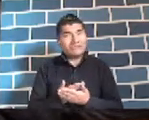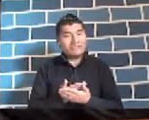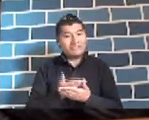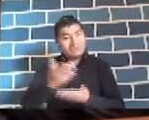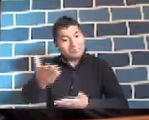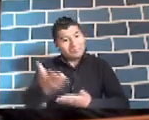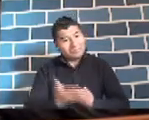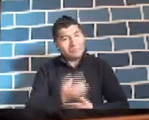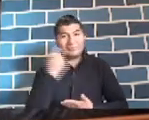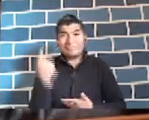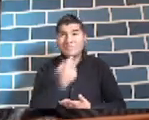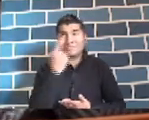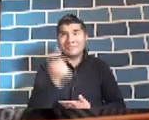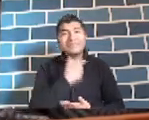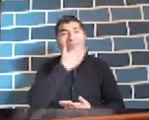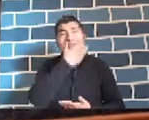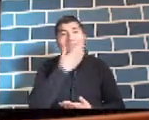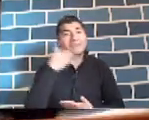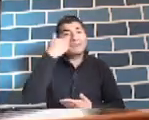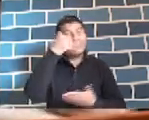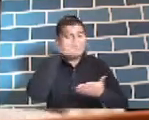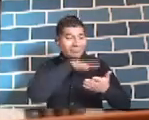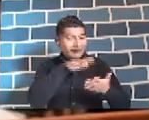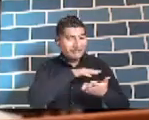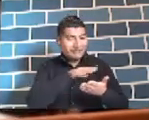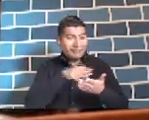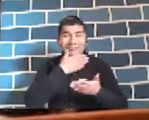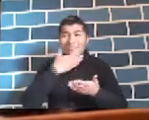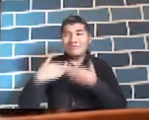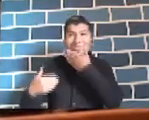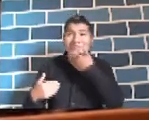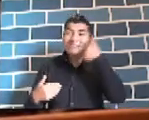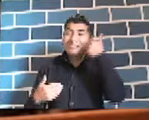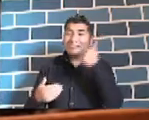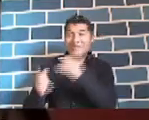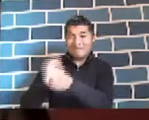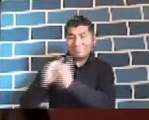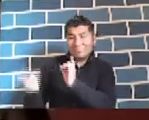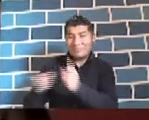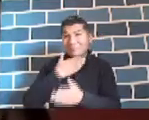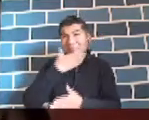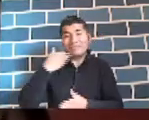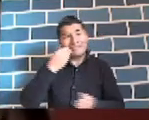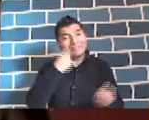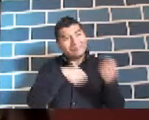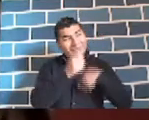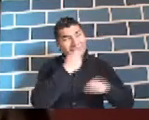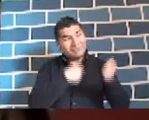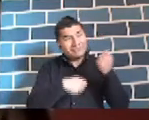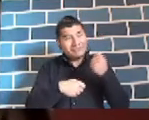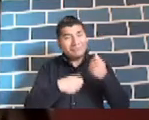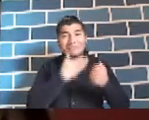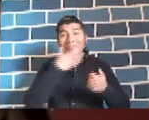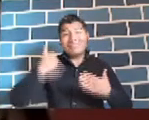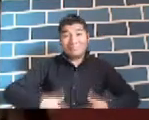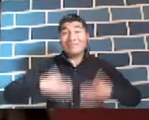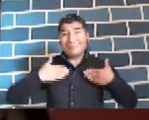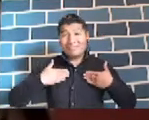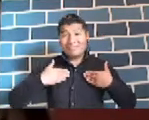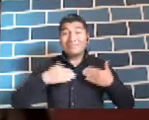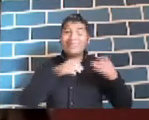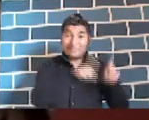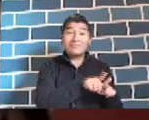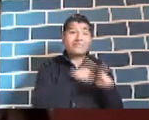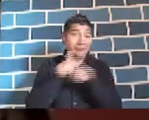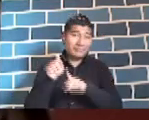nos invita siempre a ser mejores en el estudio en el deporte en los negocios en la vida misma y en parte